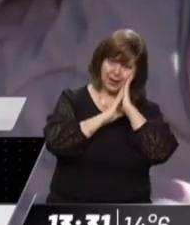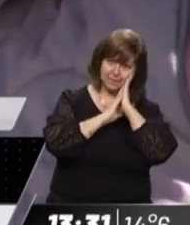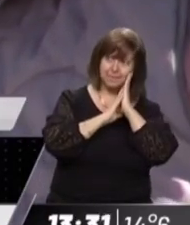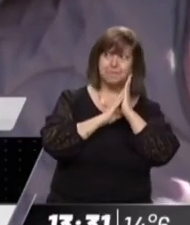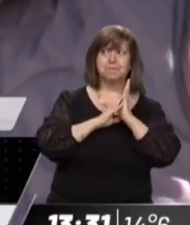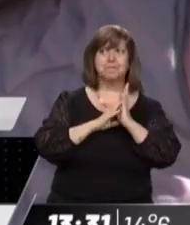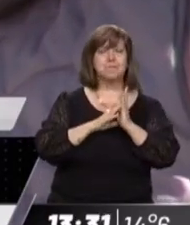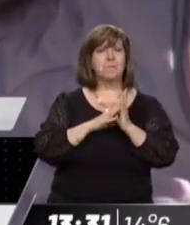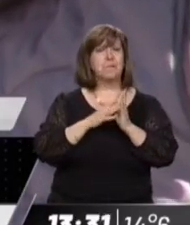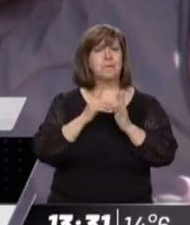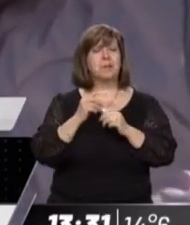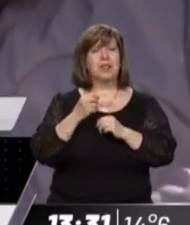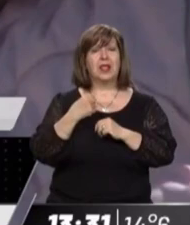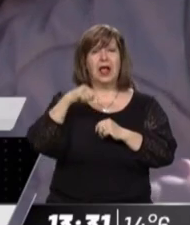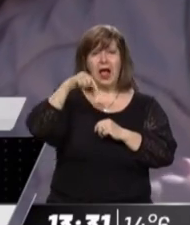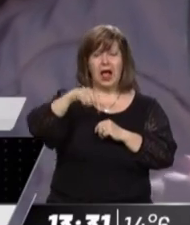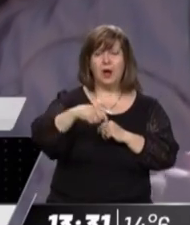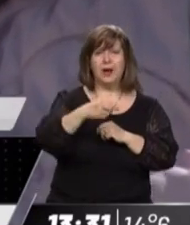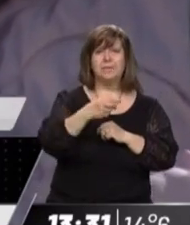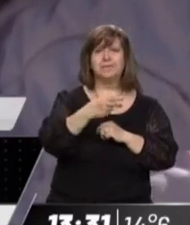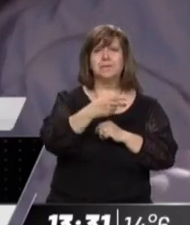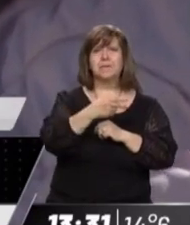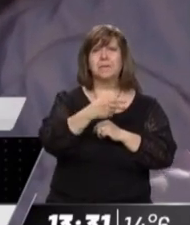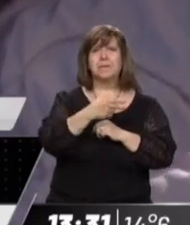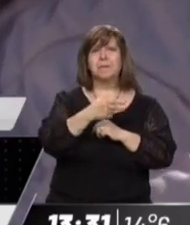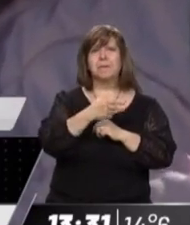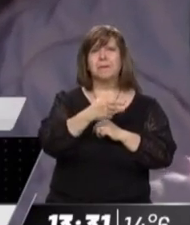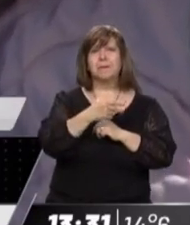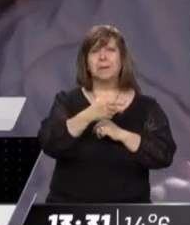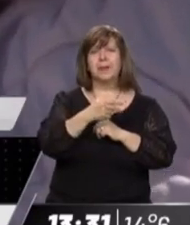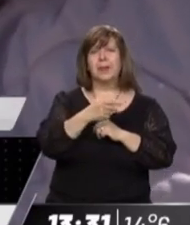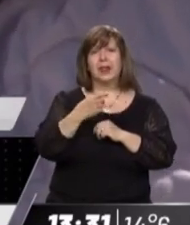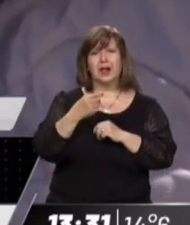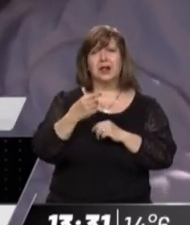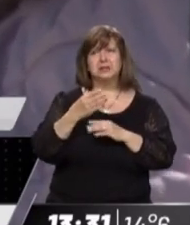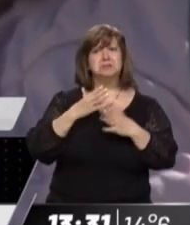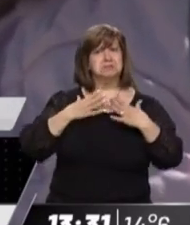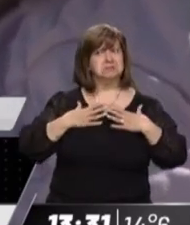Ahora estoy, ya hace 2 semanas que salí del anexo.